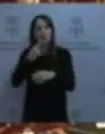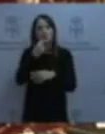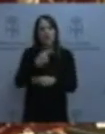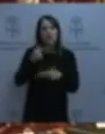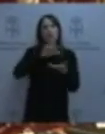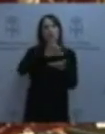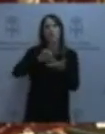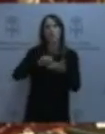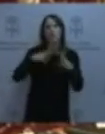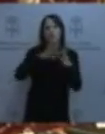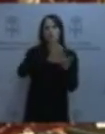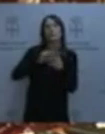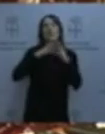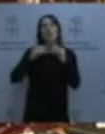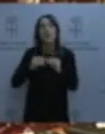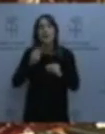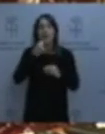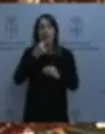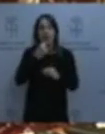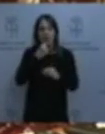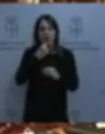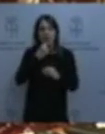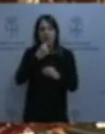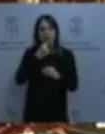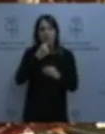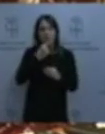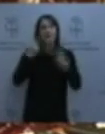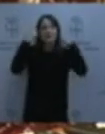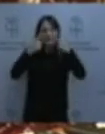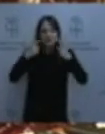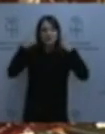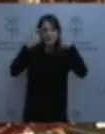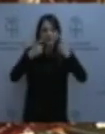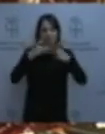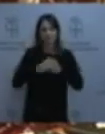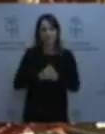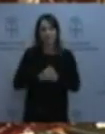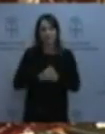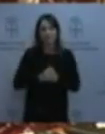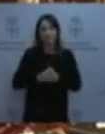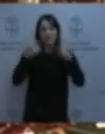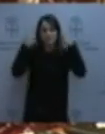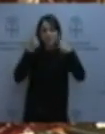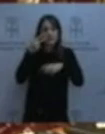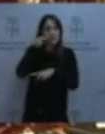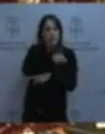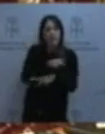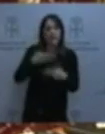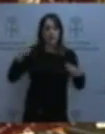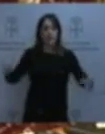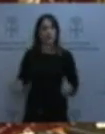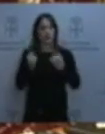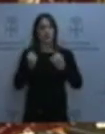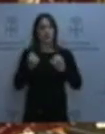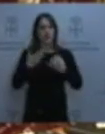de Vaslui, que intenta revivir cómo reaccionan los ciudadanos de esa ciudad el día que cae o